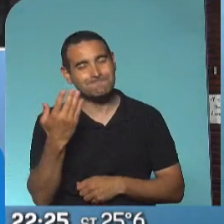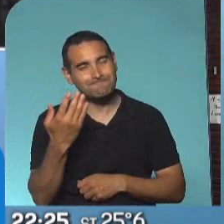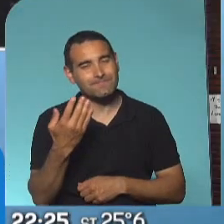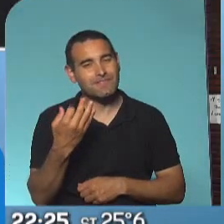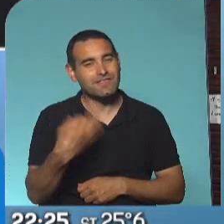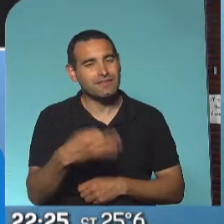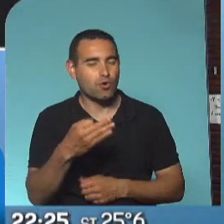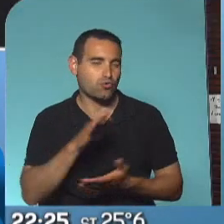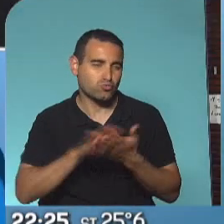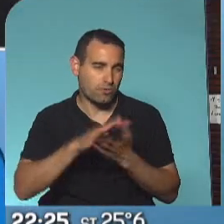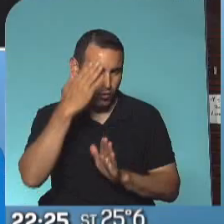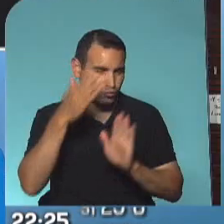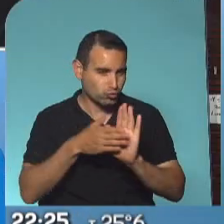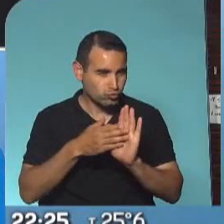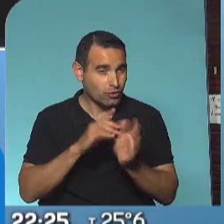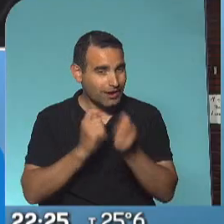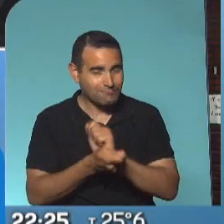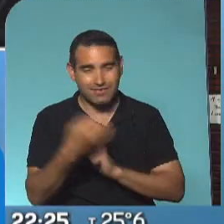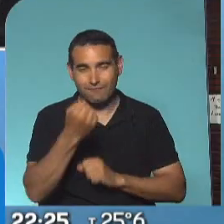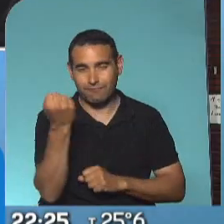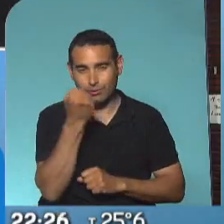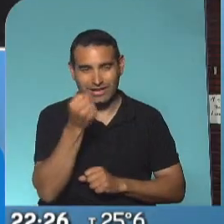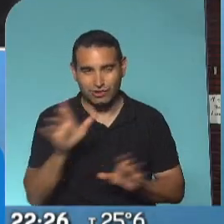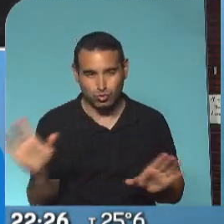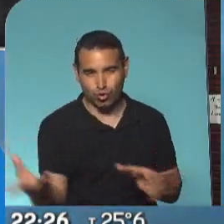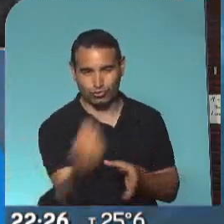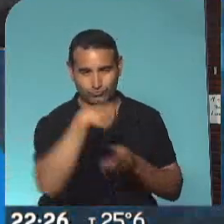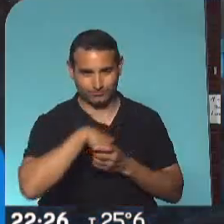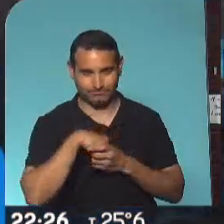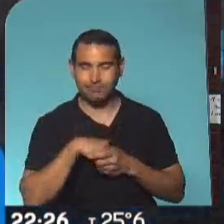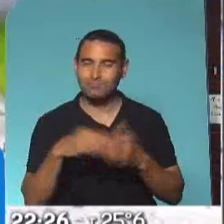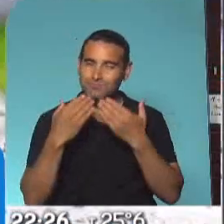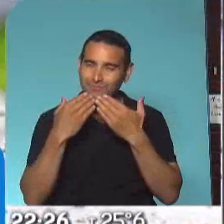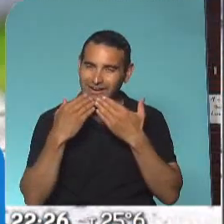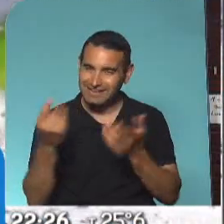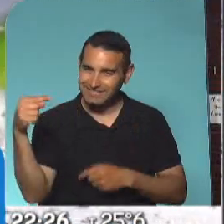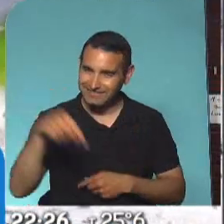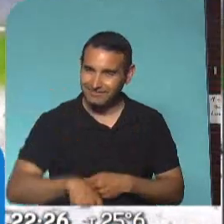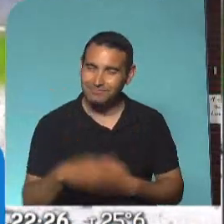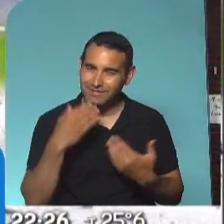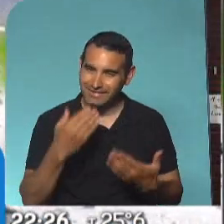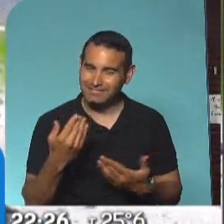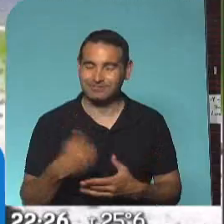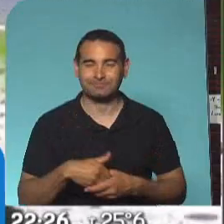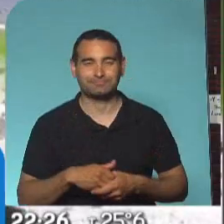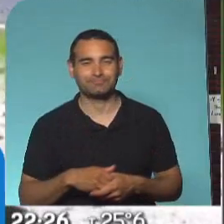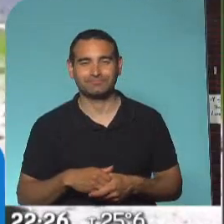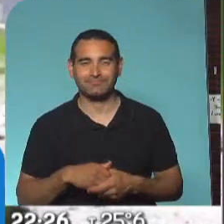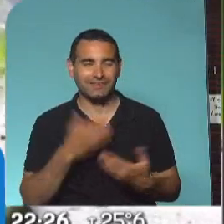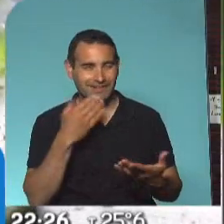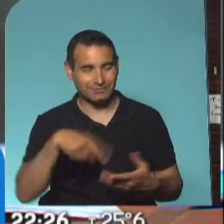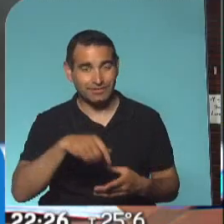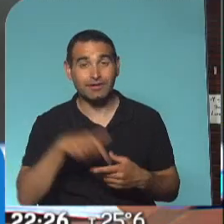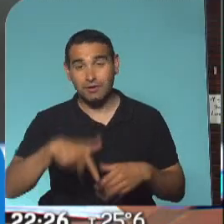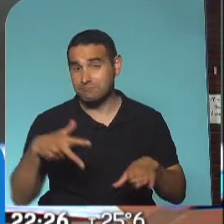constitucional, de creación de una nueva constitución, es fundamental. Inés, muchas gracias por haber compartido esta noche con nosotros. Gracias a usted.